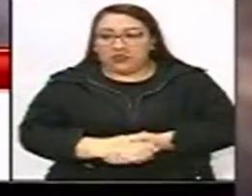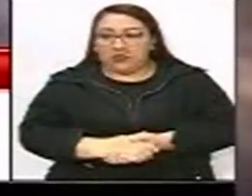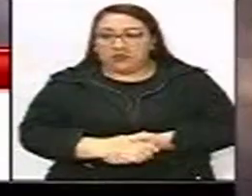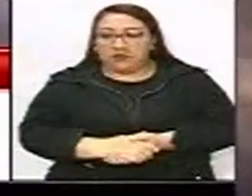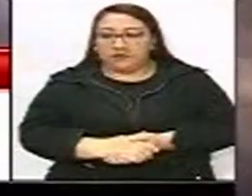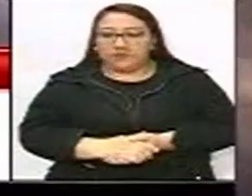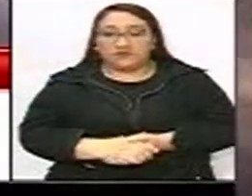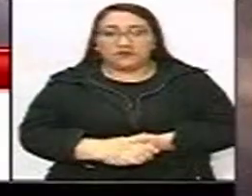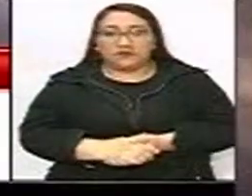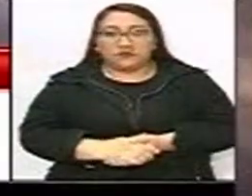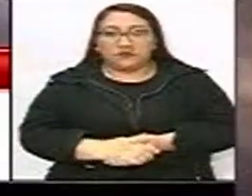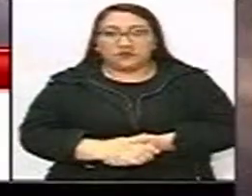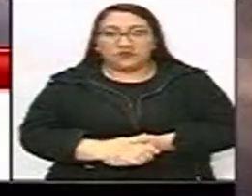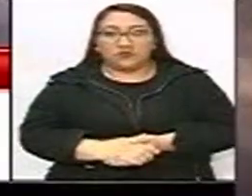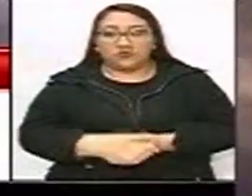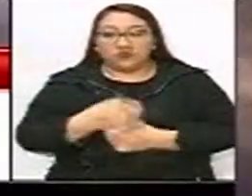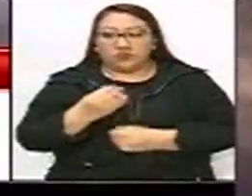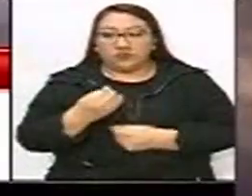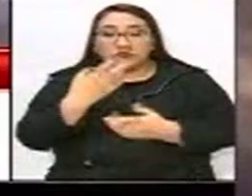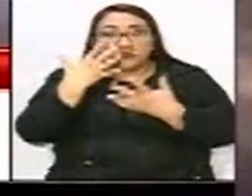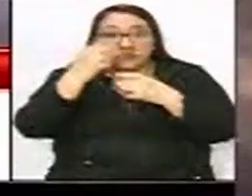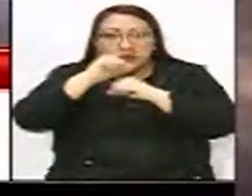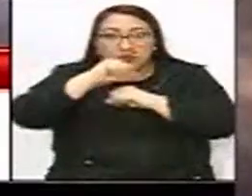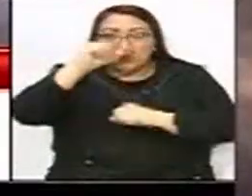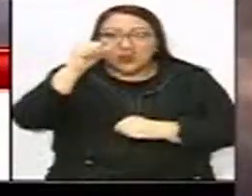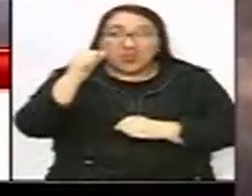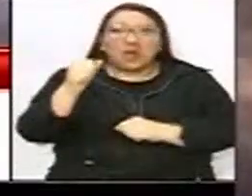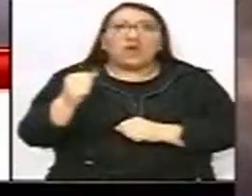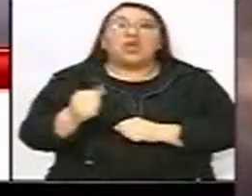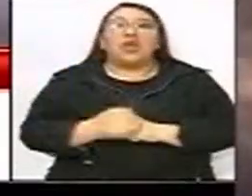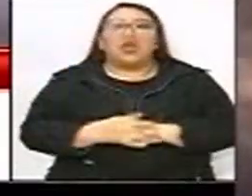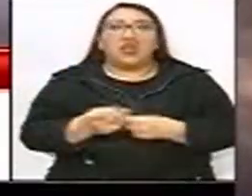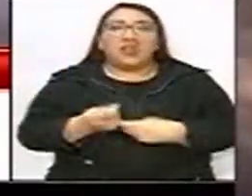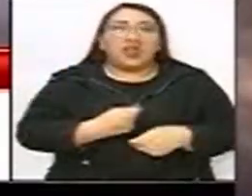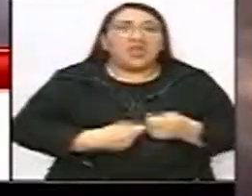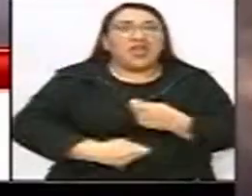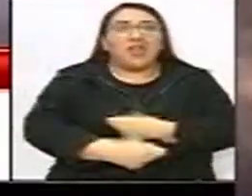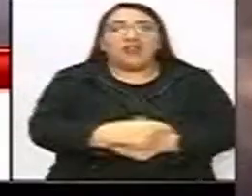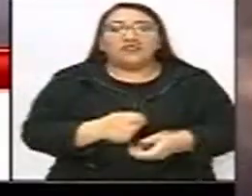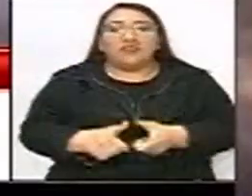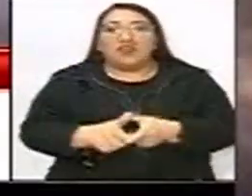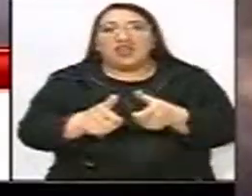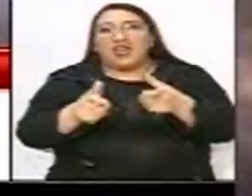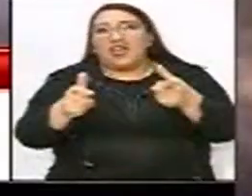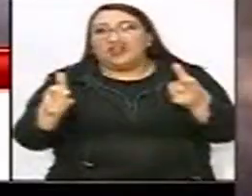desprivatizando los peajes, porque han descubierto que son grandes negocios,